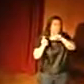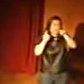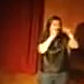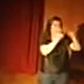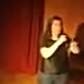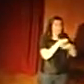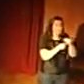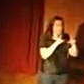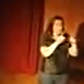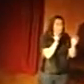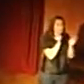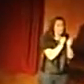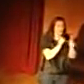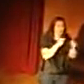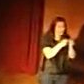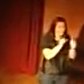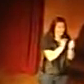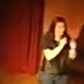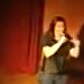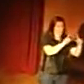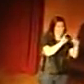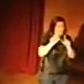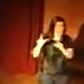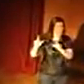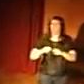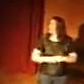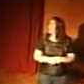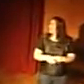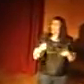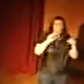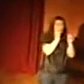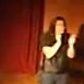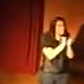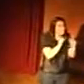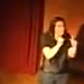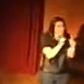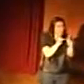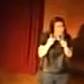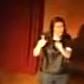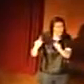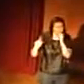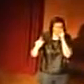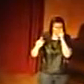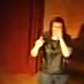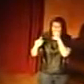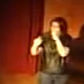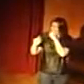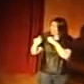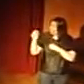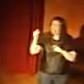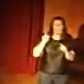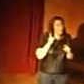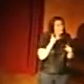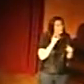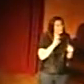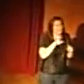pequeños cuadritos todos estos que les voy a mostrar son de muy pequeño formato pero que tienen este valor que